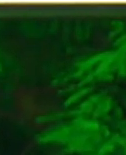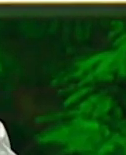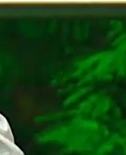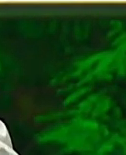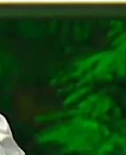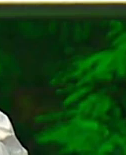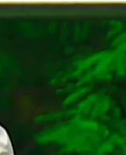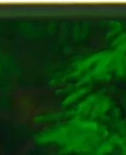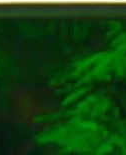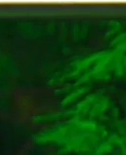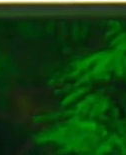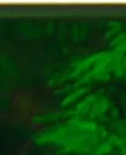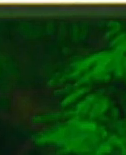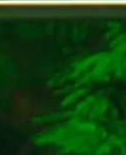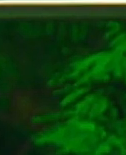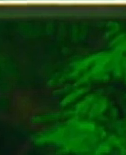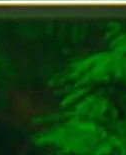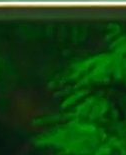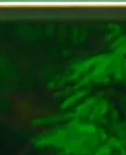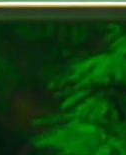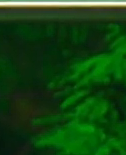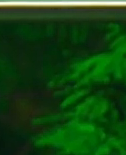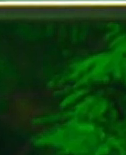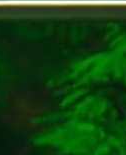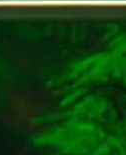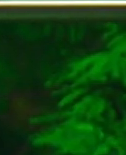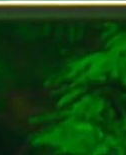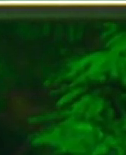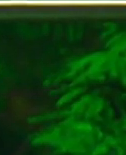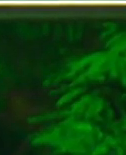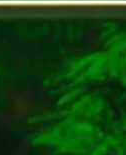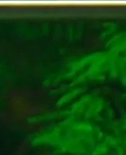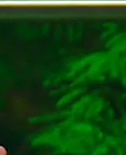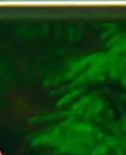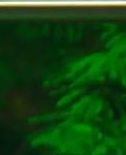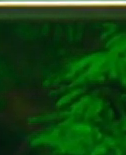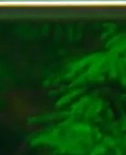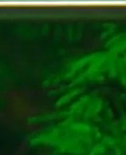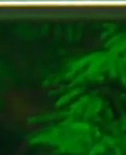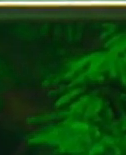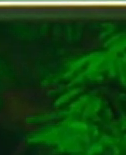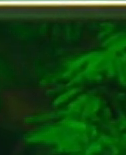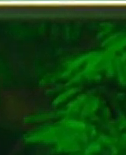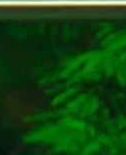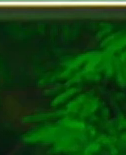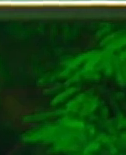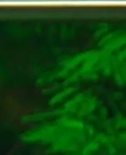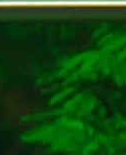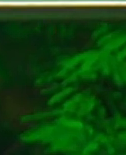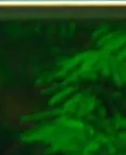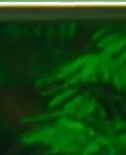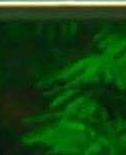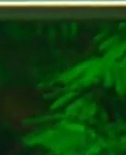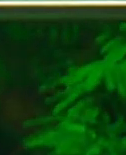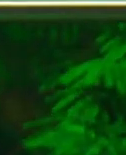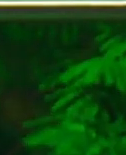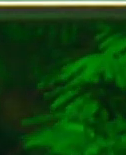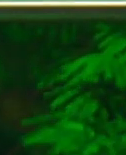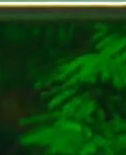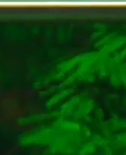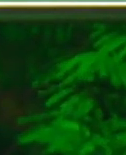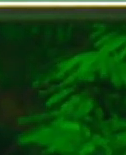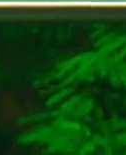anticipación. Este domingo estaré recorriendo Medellín todo el día y no podré acompañarlos. Nos vemos en otros debates. Es el mensaje